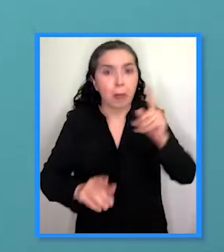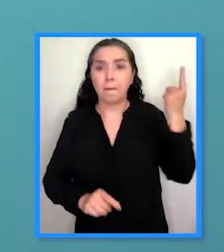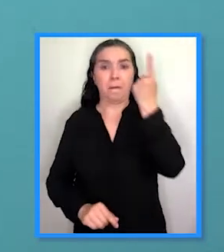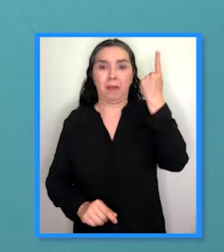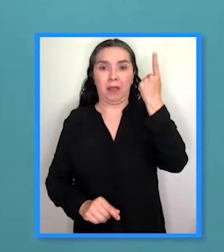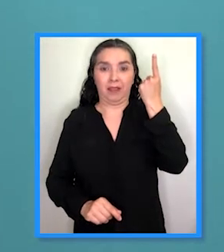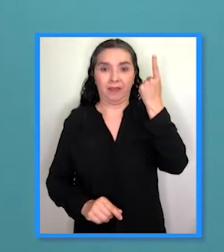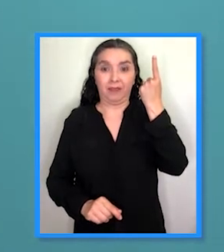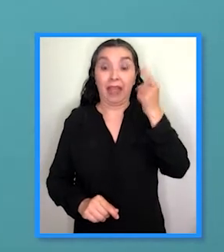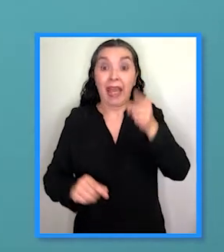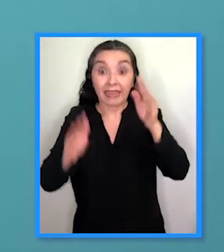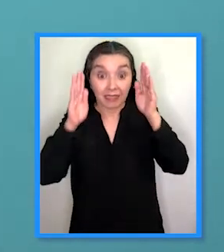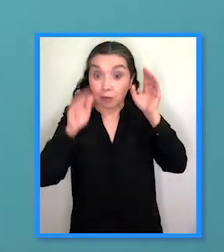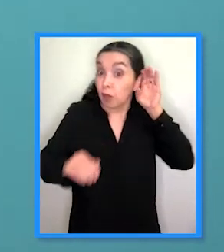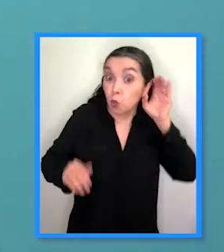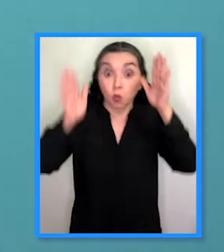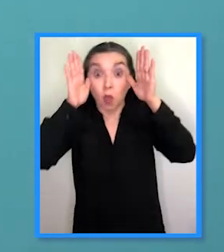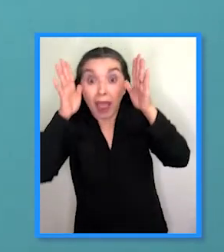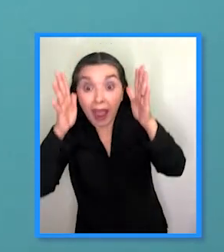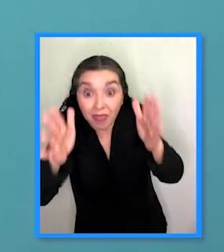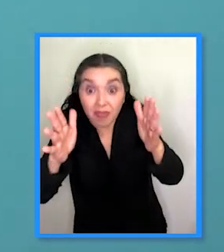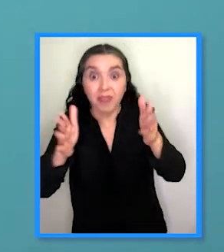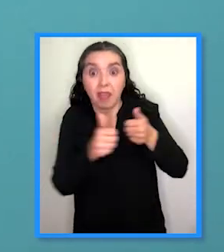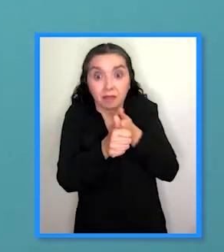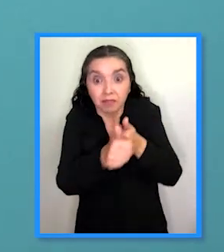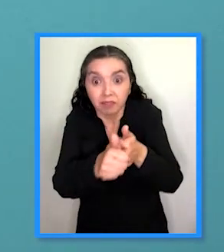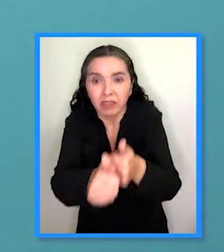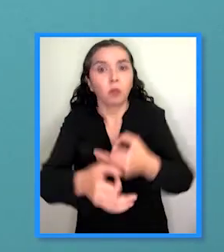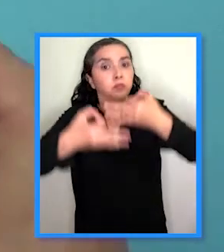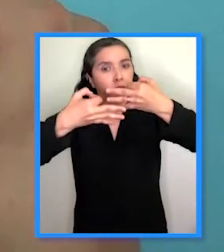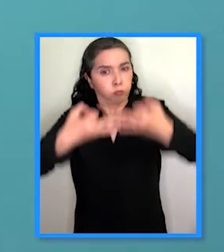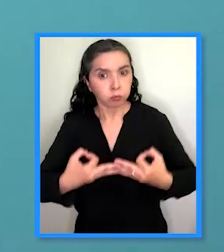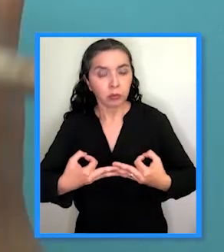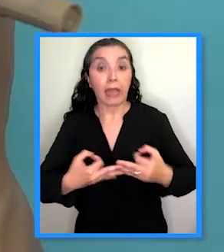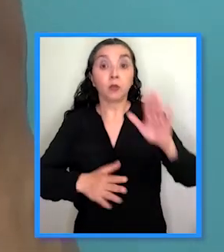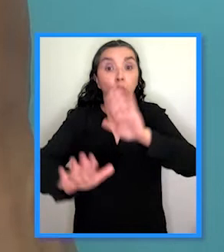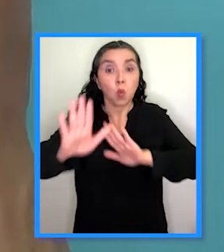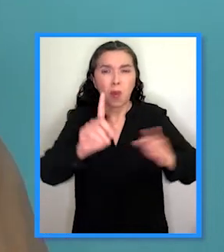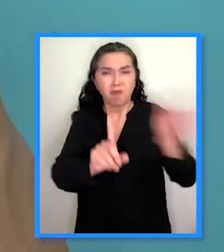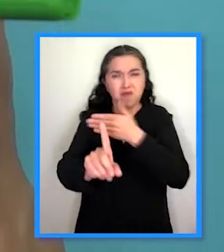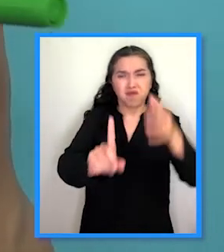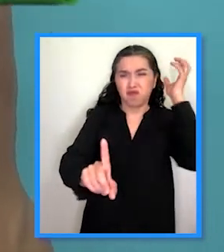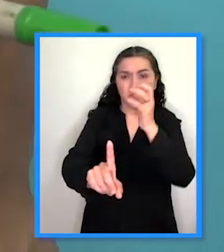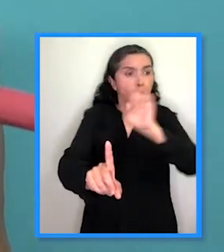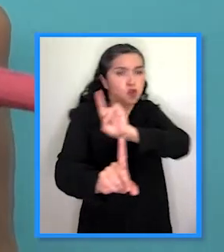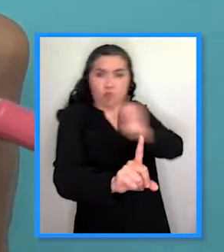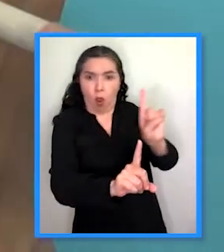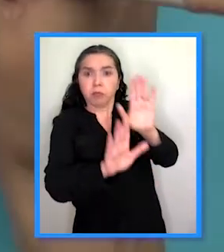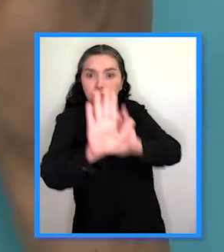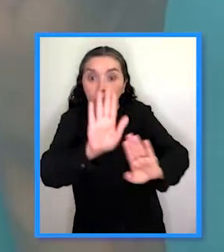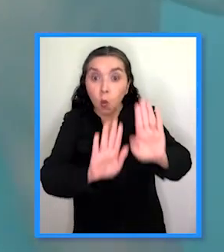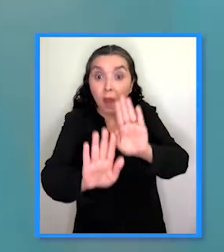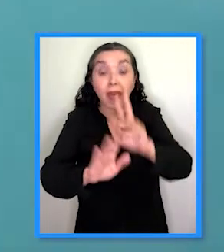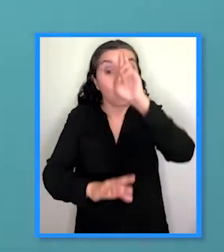prioridad, a que se les escuche, considere y oriente de manera adecuada, a que se les proteja de la violencia en todas sus formas, a que